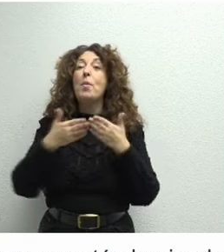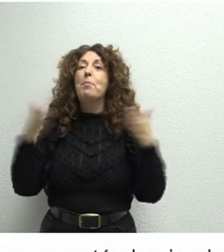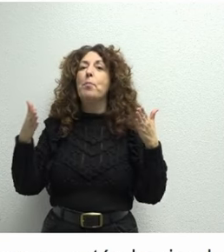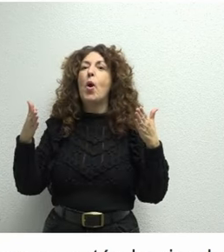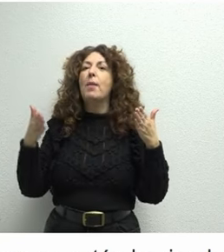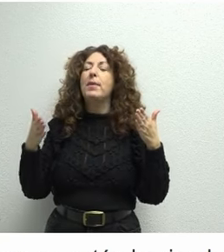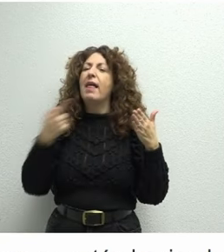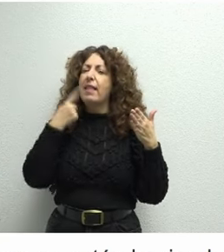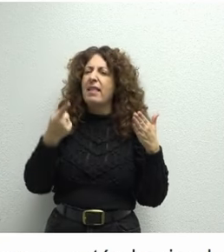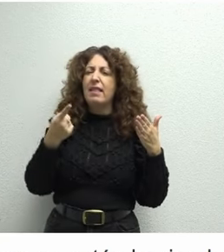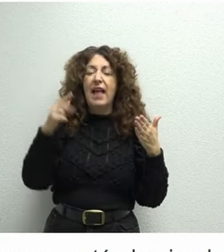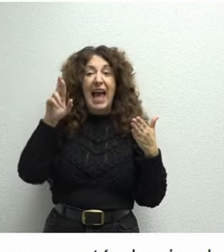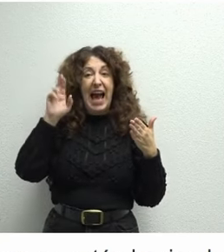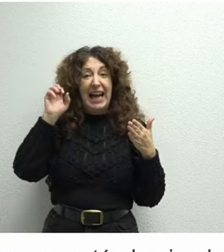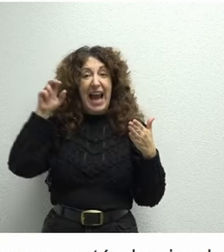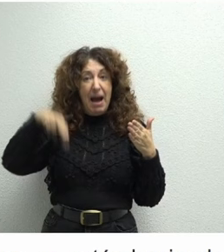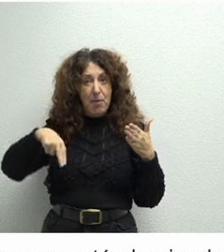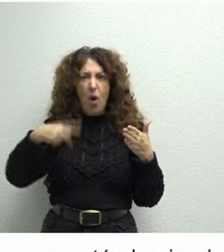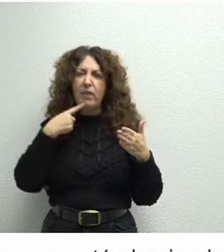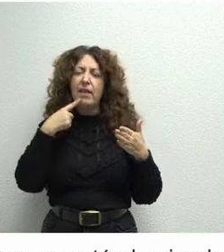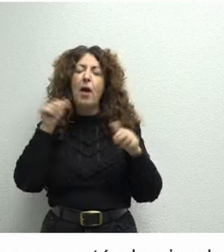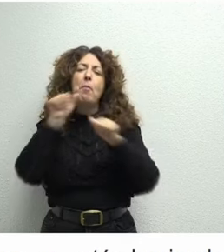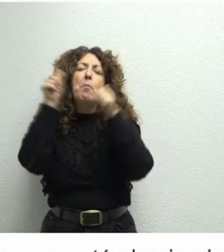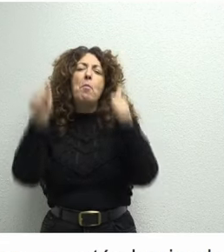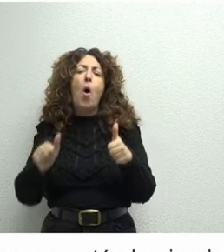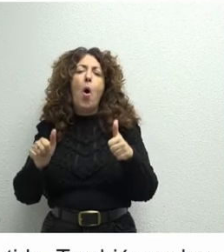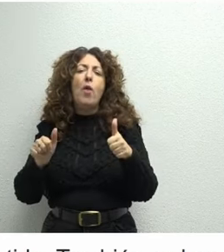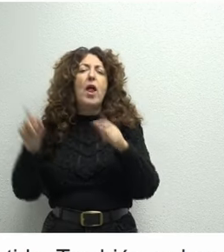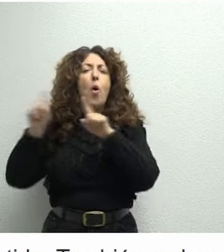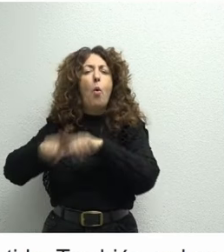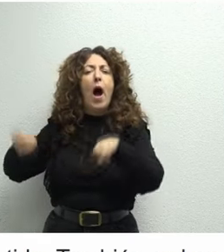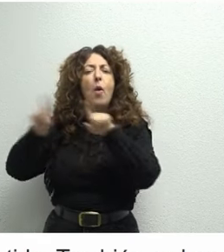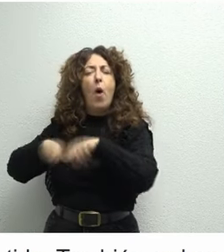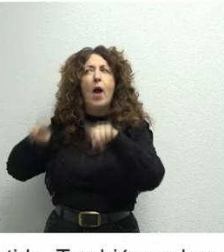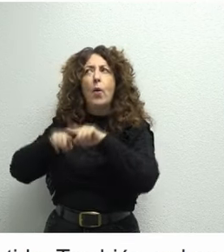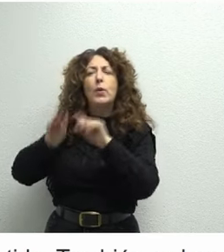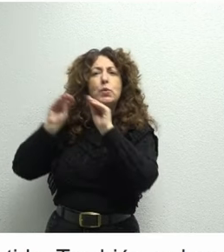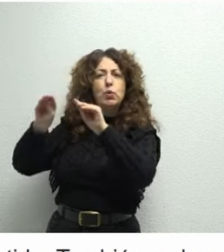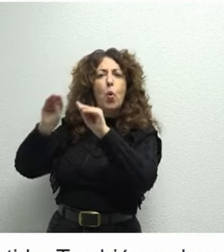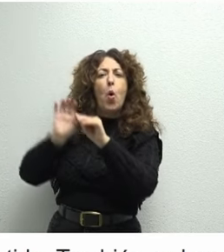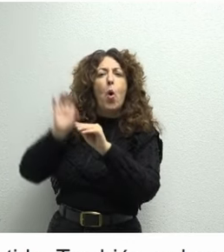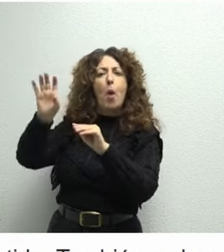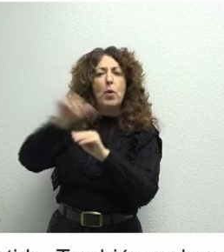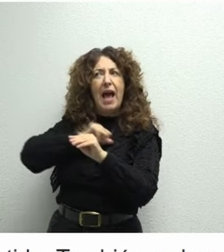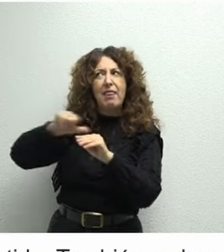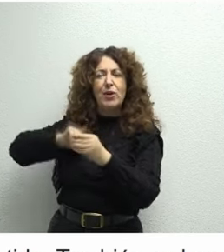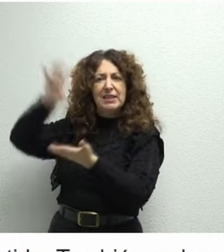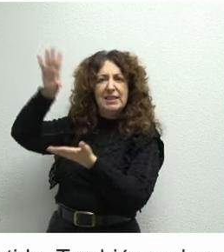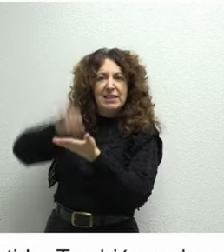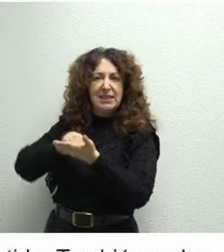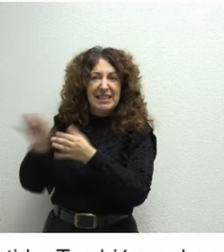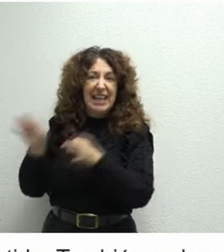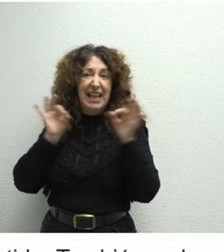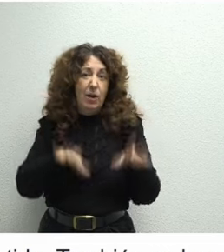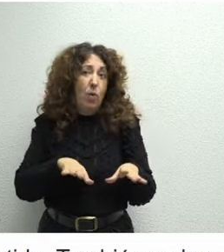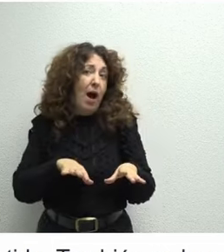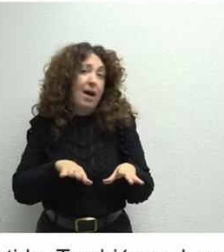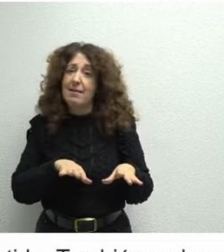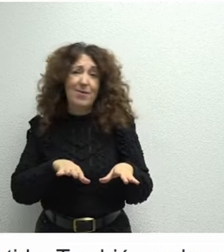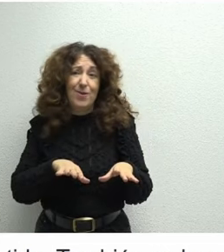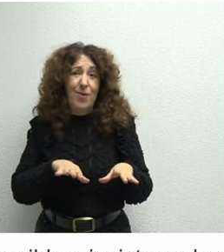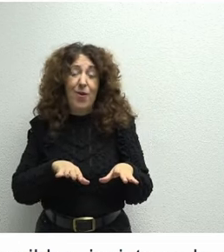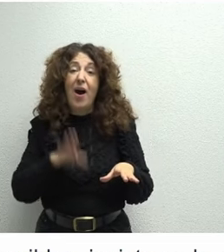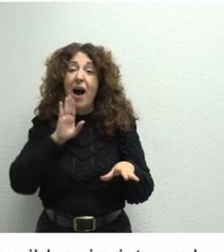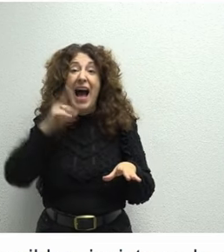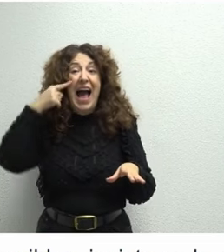de no es necesario Buscar el mismo modelo que ha funcionado en una comunidad Autónoma y que suponga un incremento de recursos sino que a lo